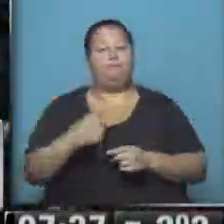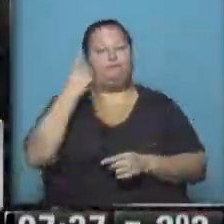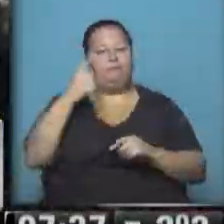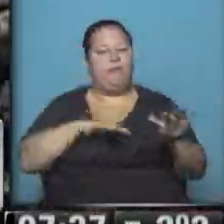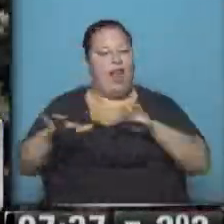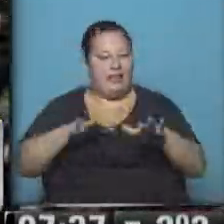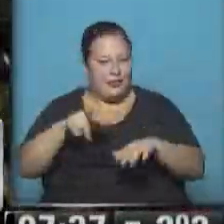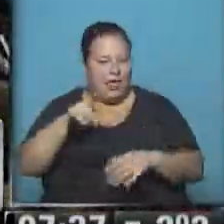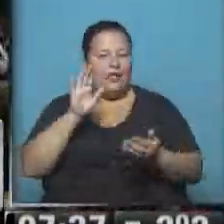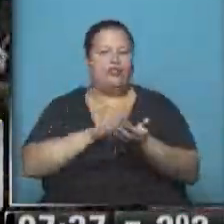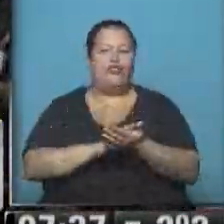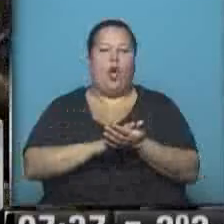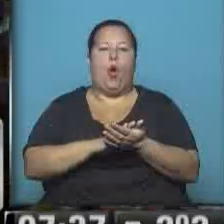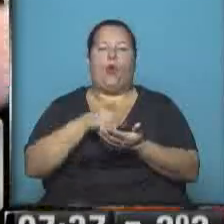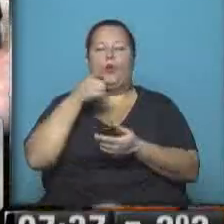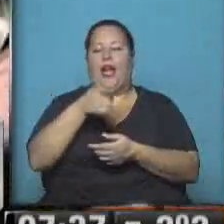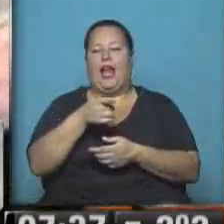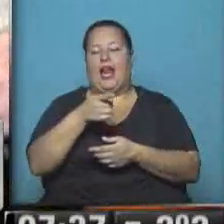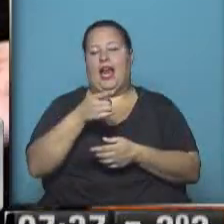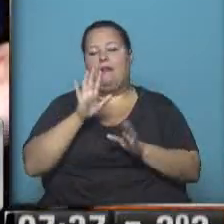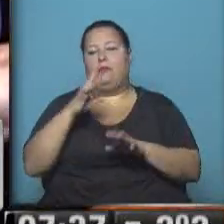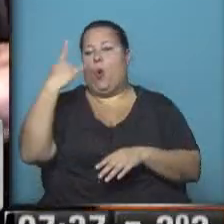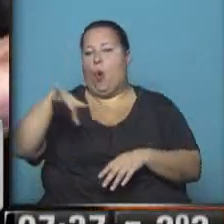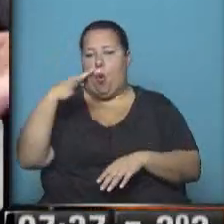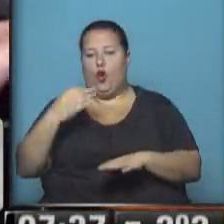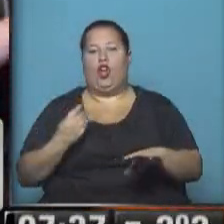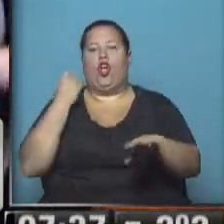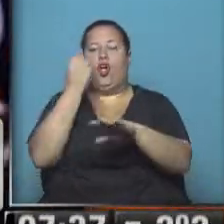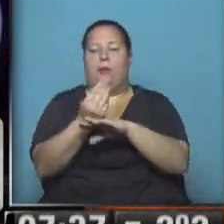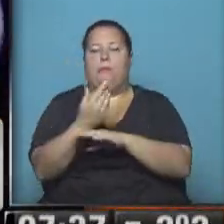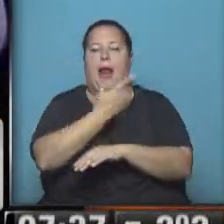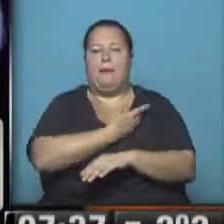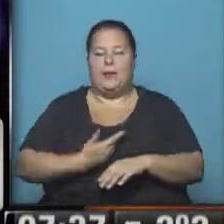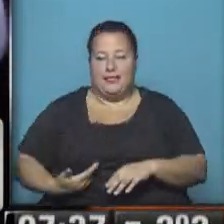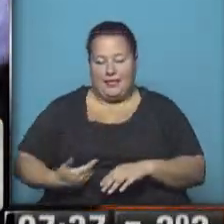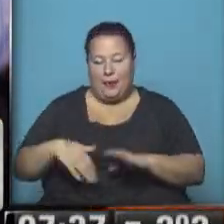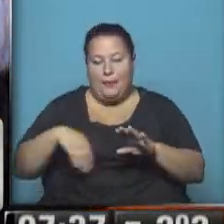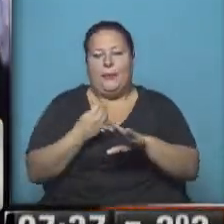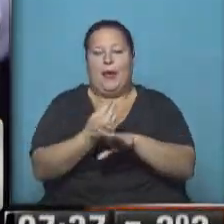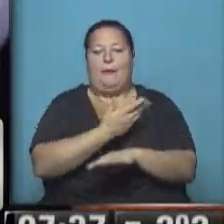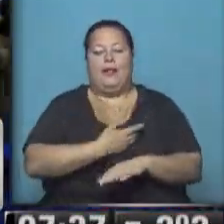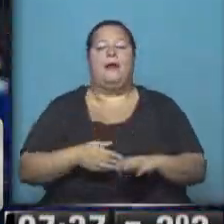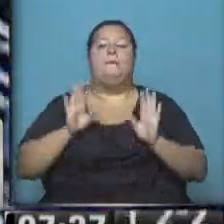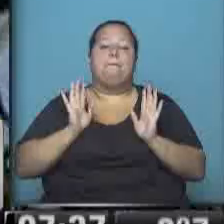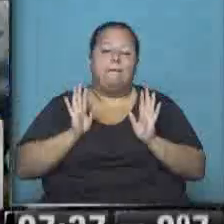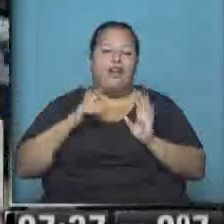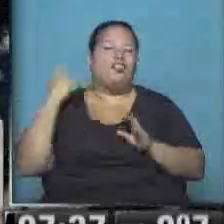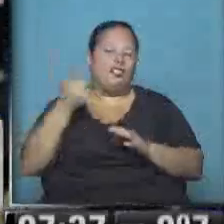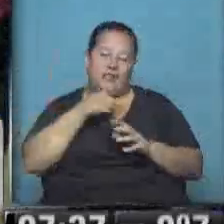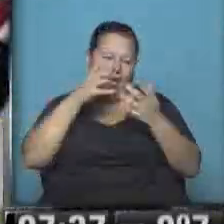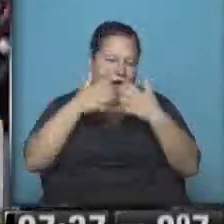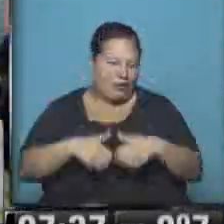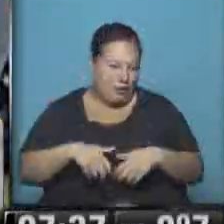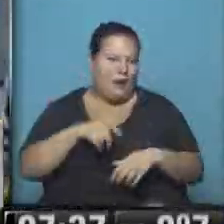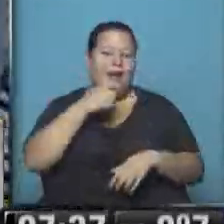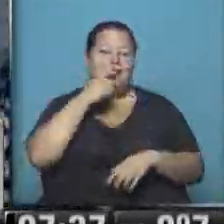actividades que se dan por parte de El que quedó como único candidato a precandidato digo bien aunque todo indica que